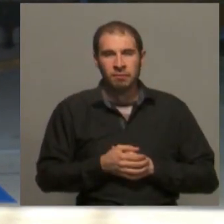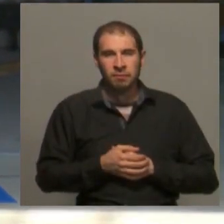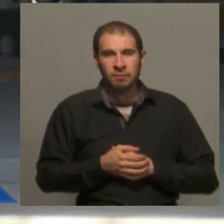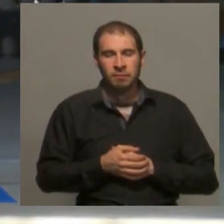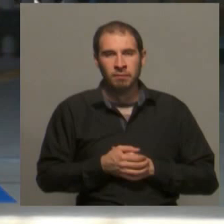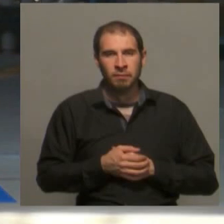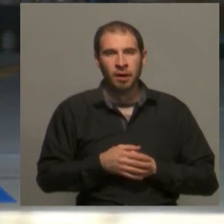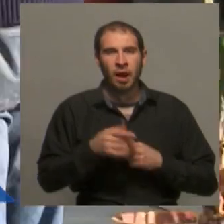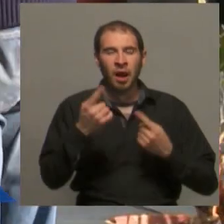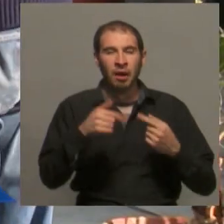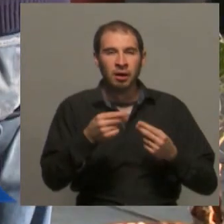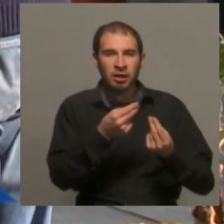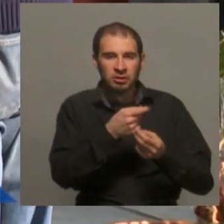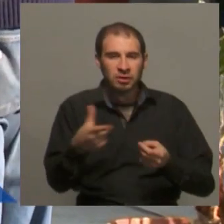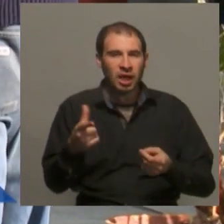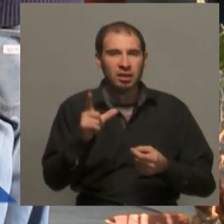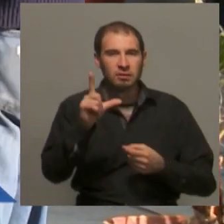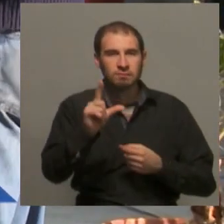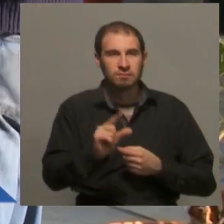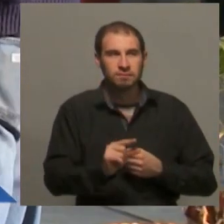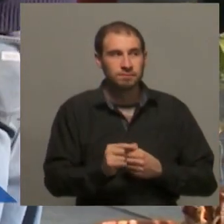y erosionan el salario